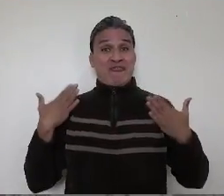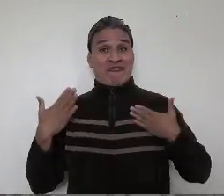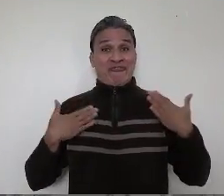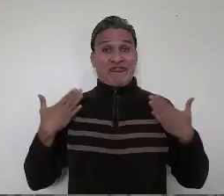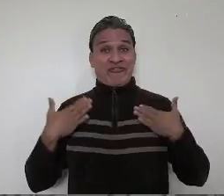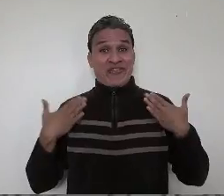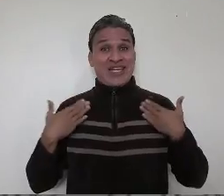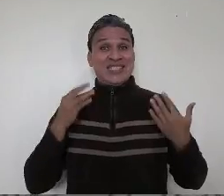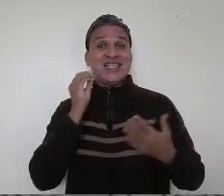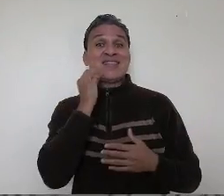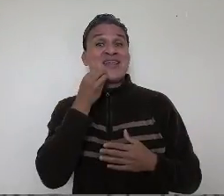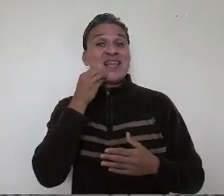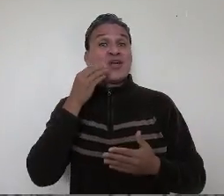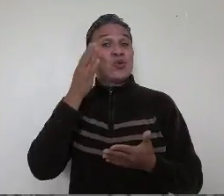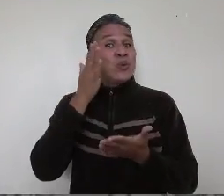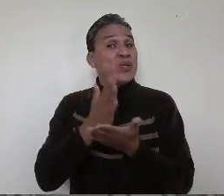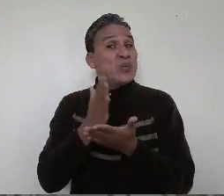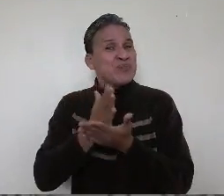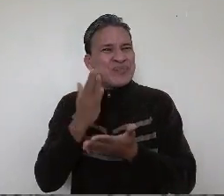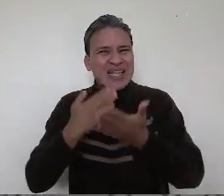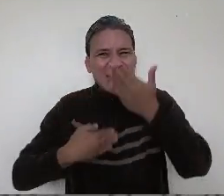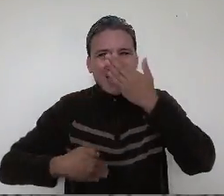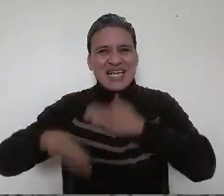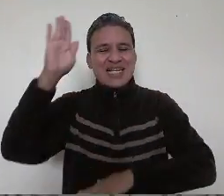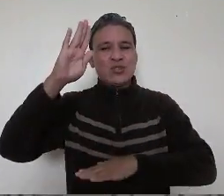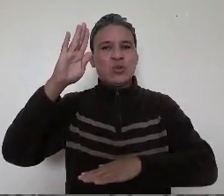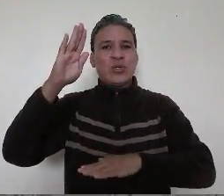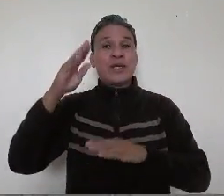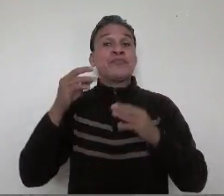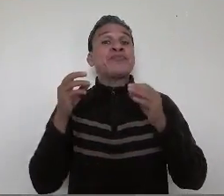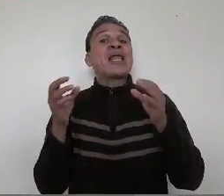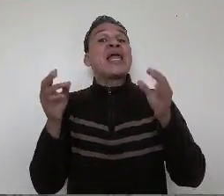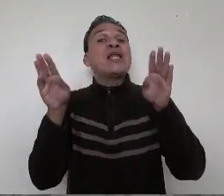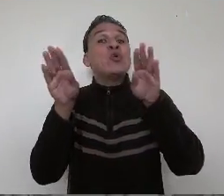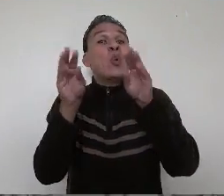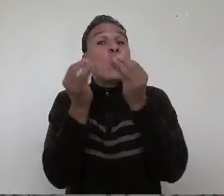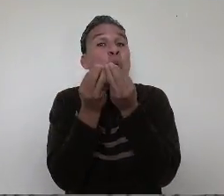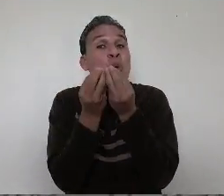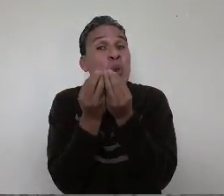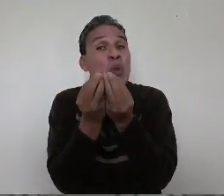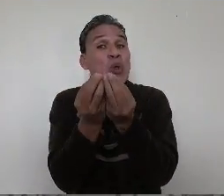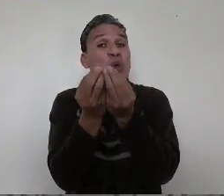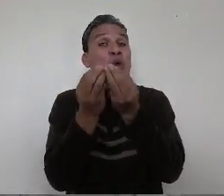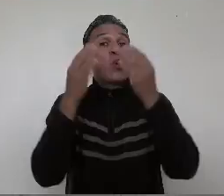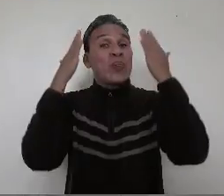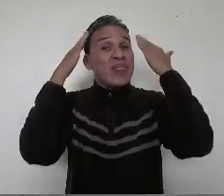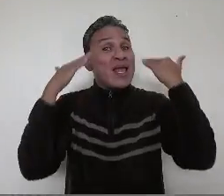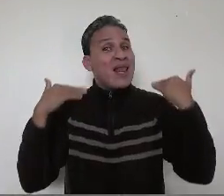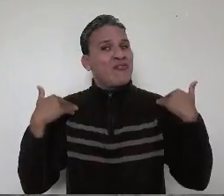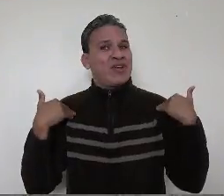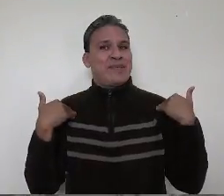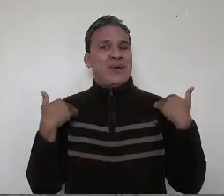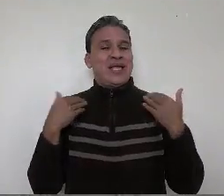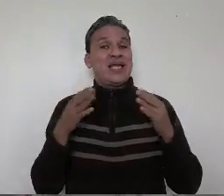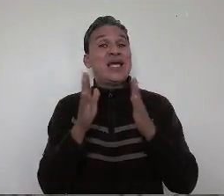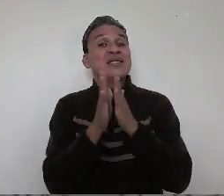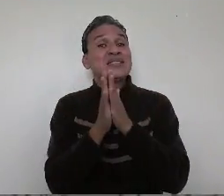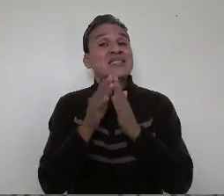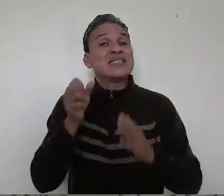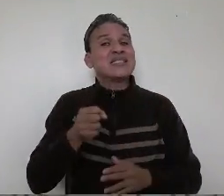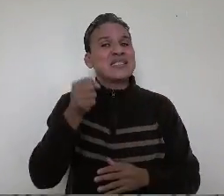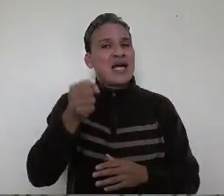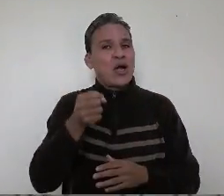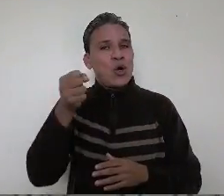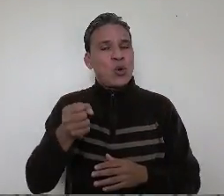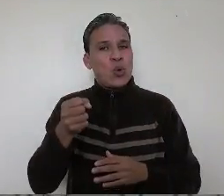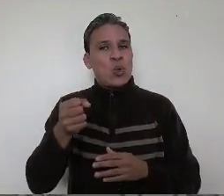gloria, en comunión con la Virgen María, Madre de Dios, su esposo San José, los apóstoles y los mártires, y